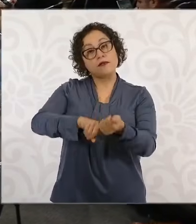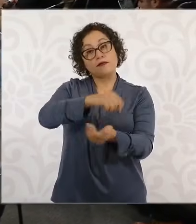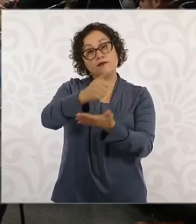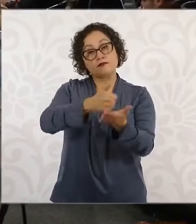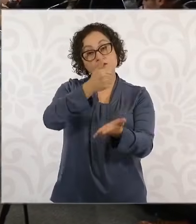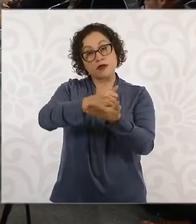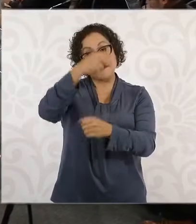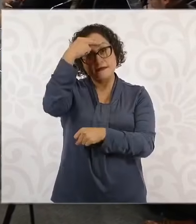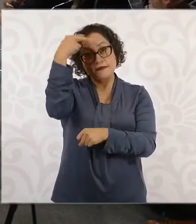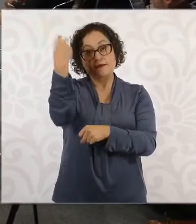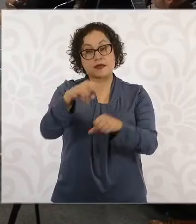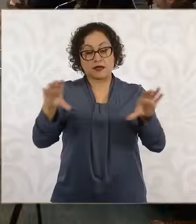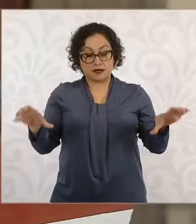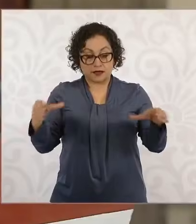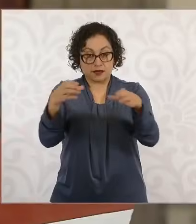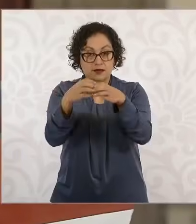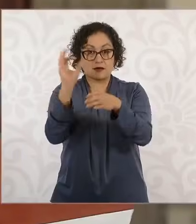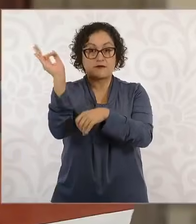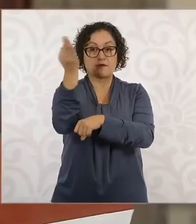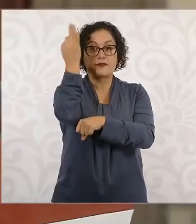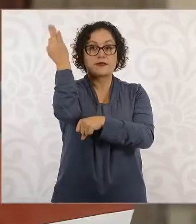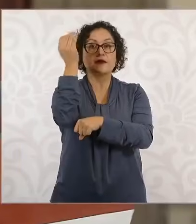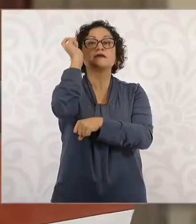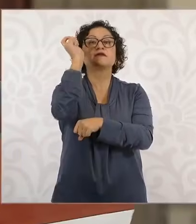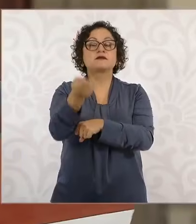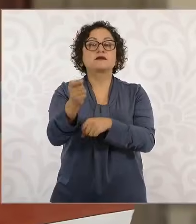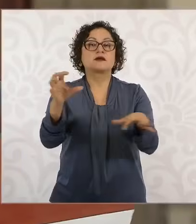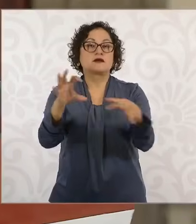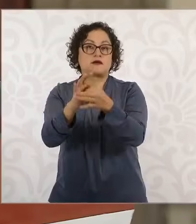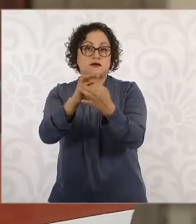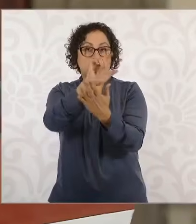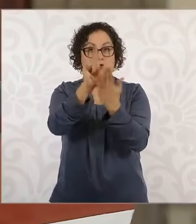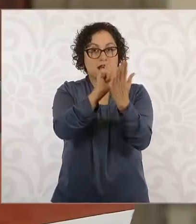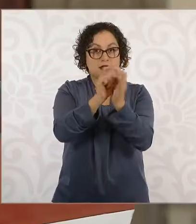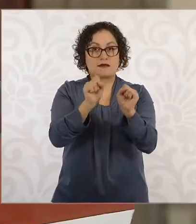unidos en una federación establecida según los principios de esta ley fundamental.